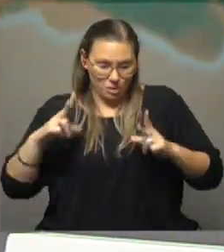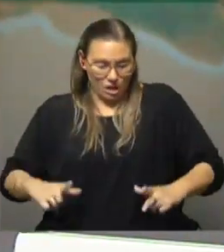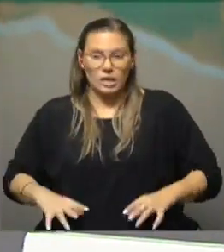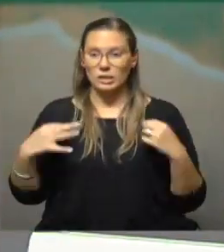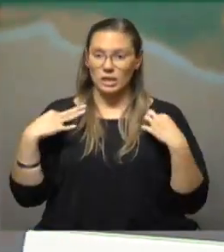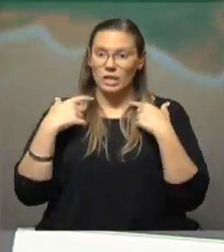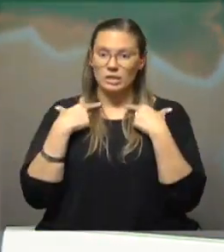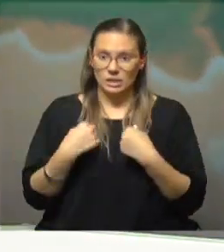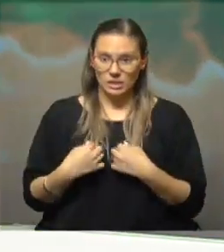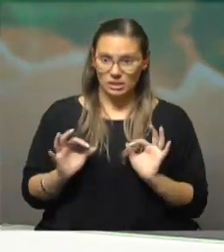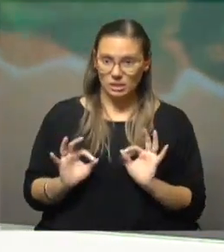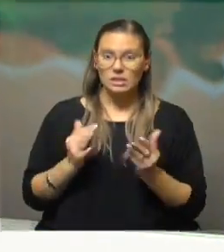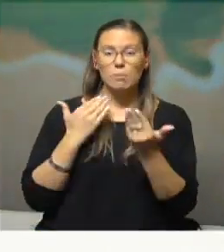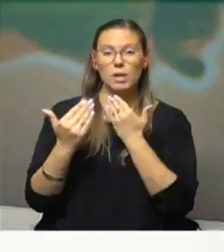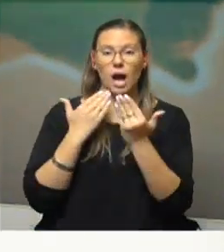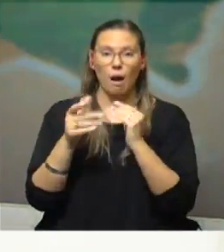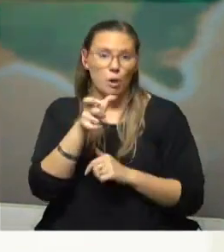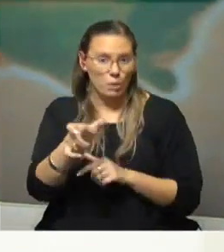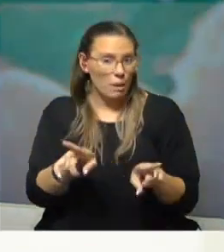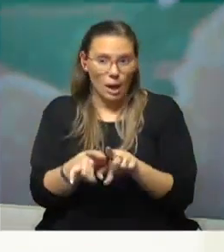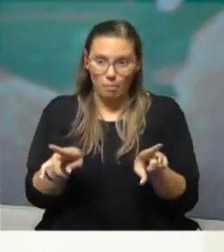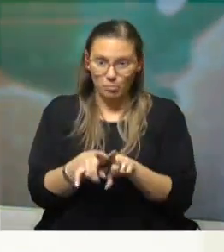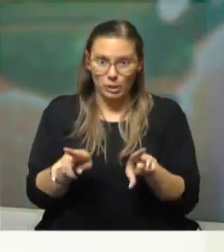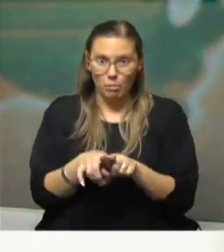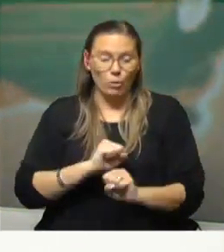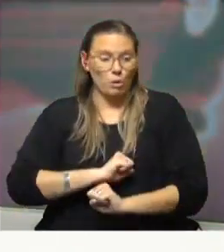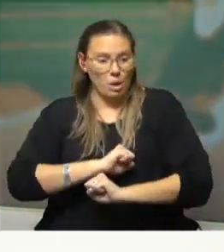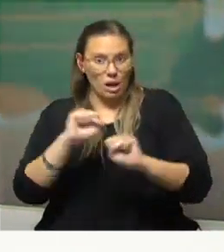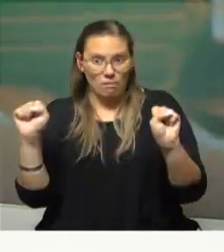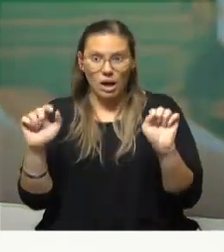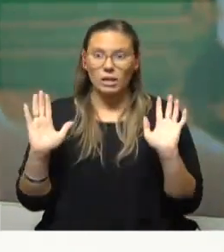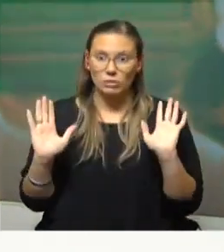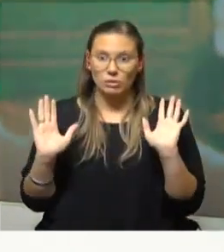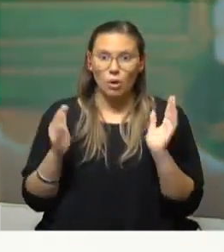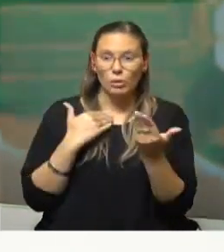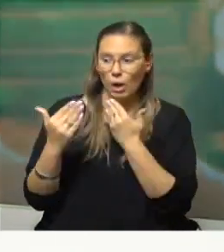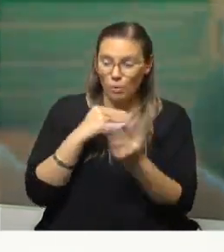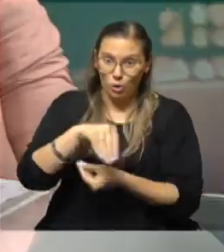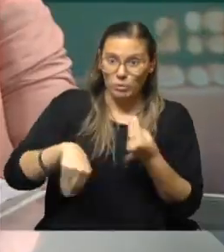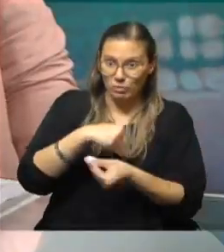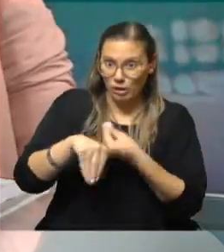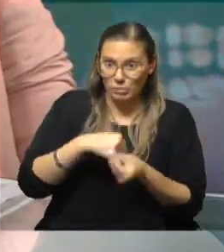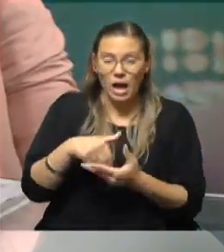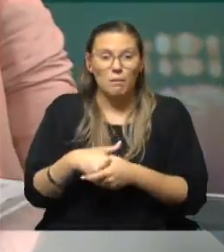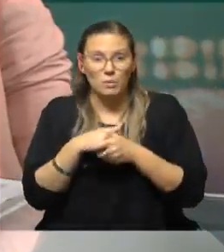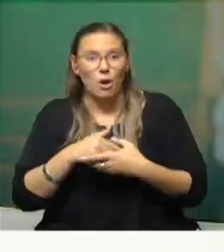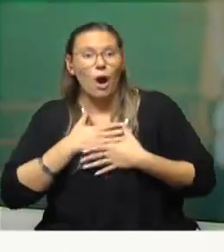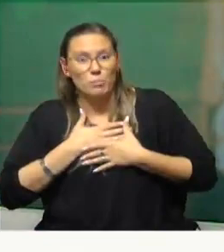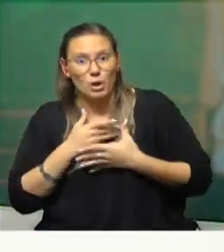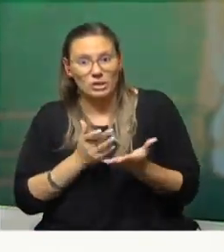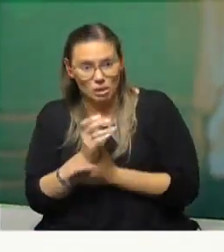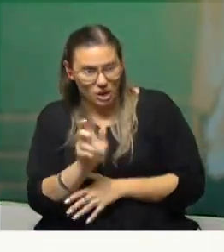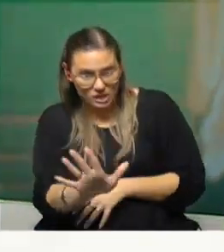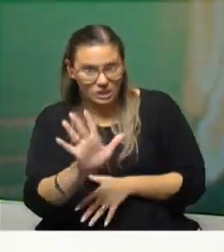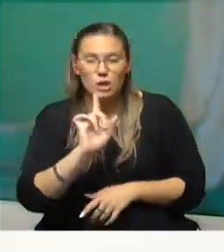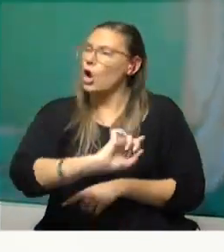saco. Que siempre hablo con estas palabras, ¿no? Cuando me levanto, cuando me dirijo a mis familiares, a mis amigos, a mis amores, que soy así siempre.